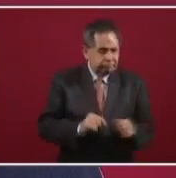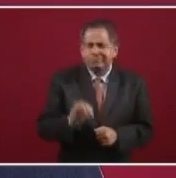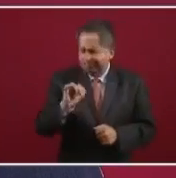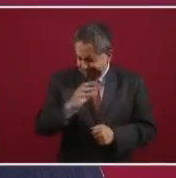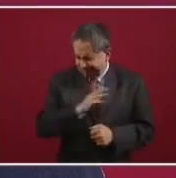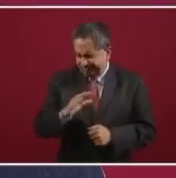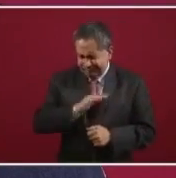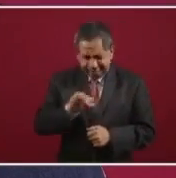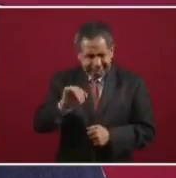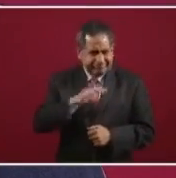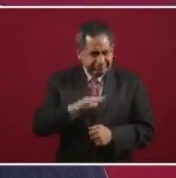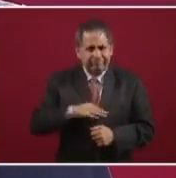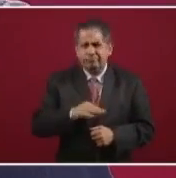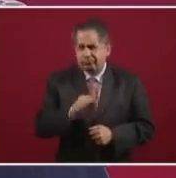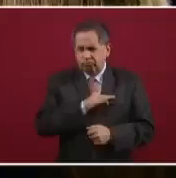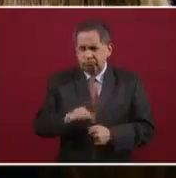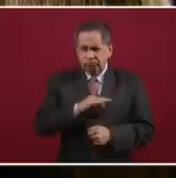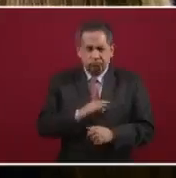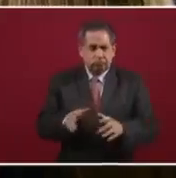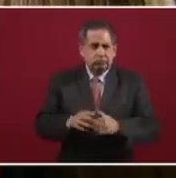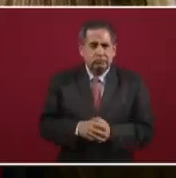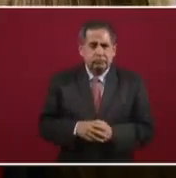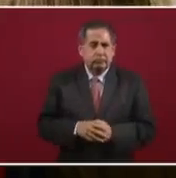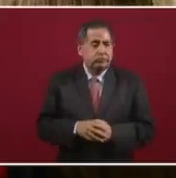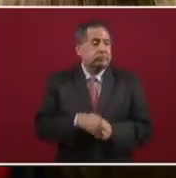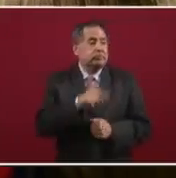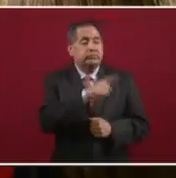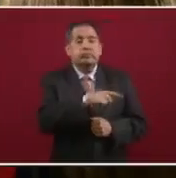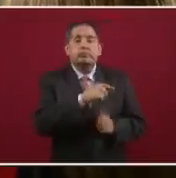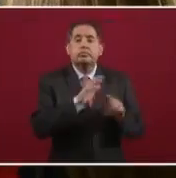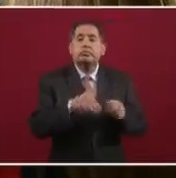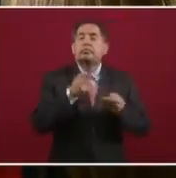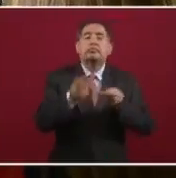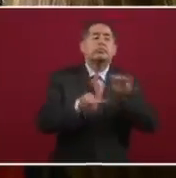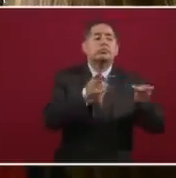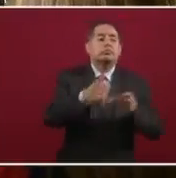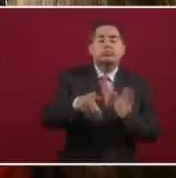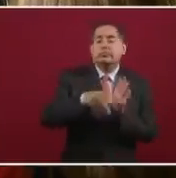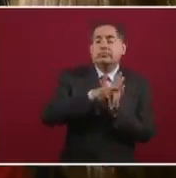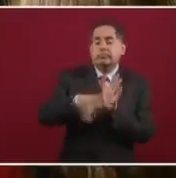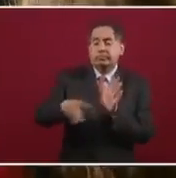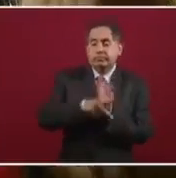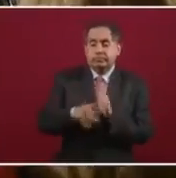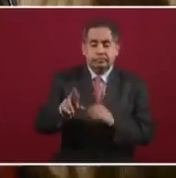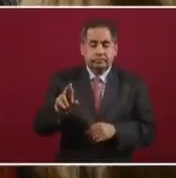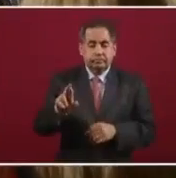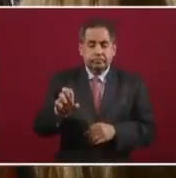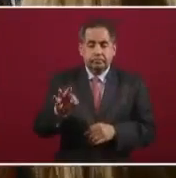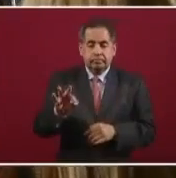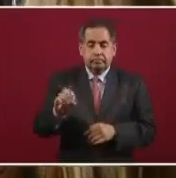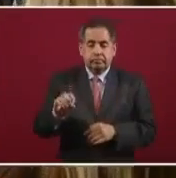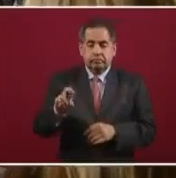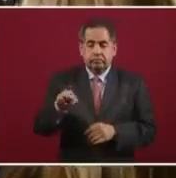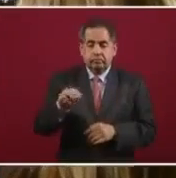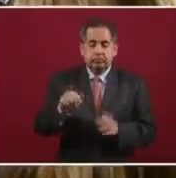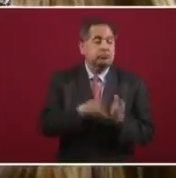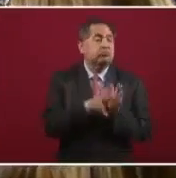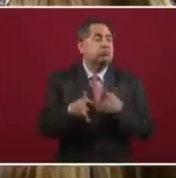aplicando. Y hacen una encuesta, el Reforma, ¿no?,